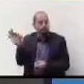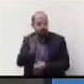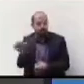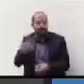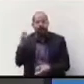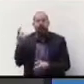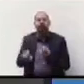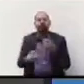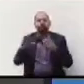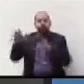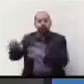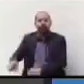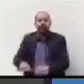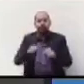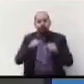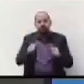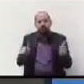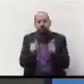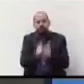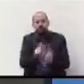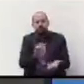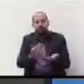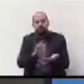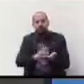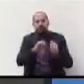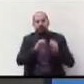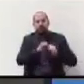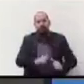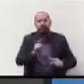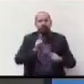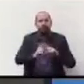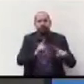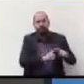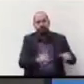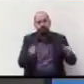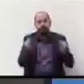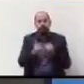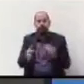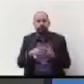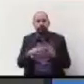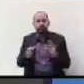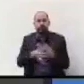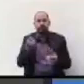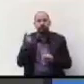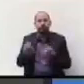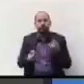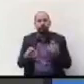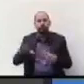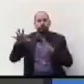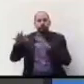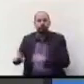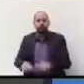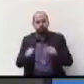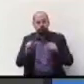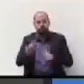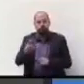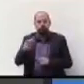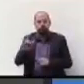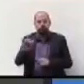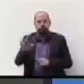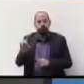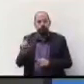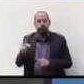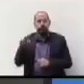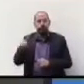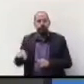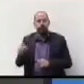de ellos detenidos en colaboración con autoridades diversas. Y por mencionar algunos, destaco la detención de Arquímedes N., el